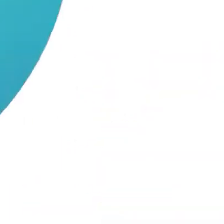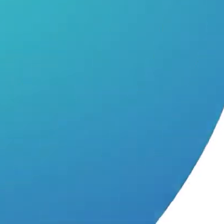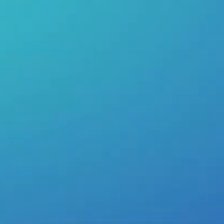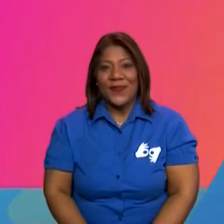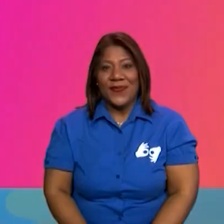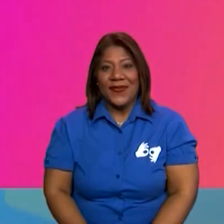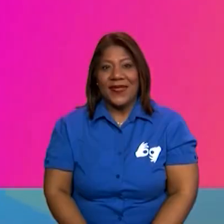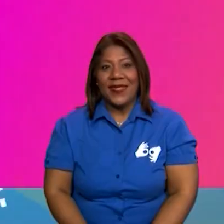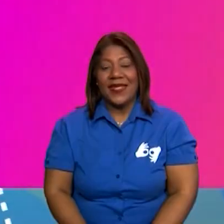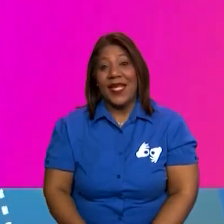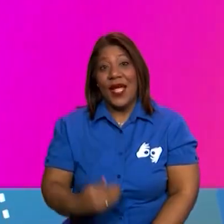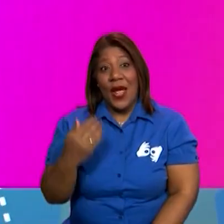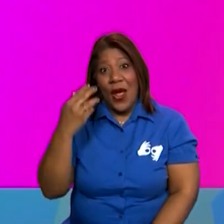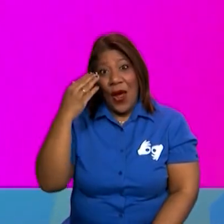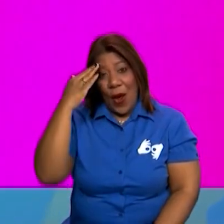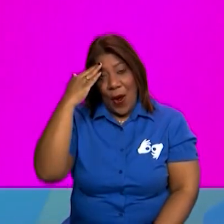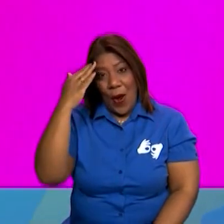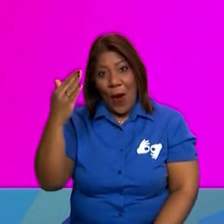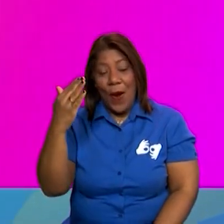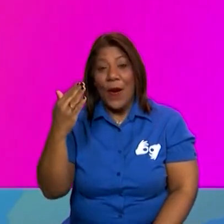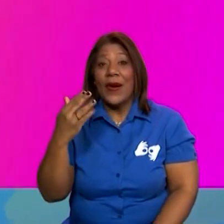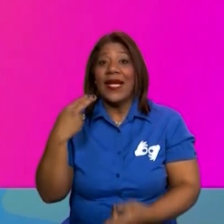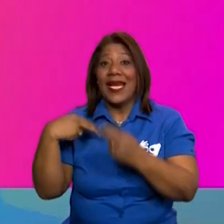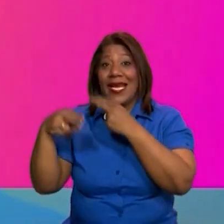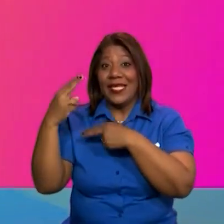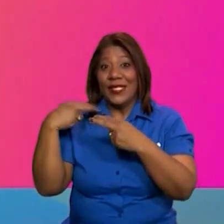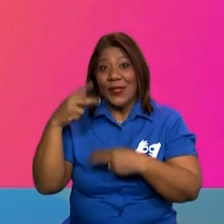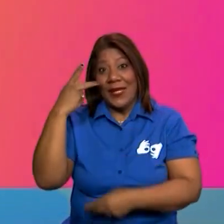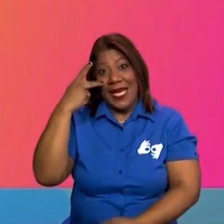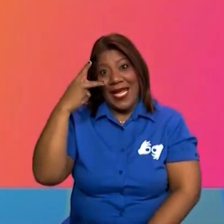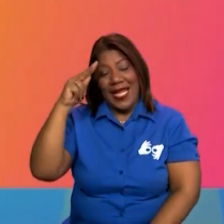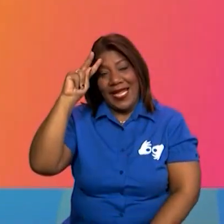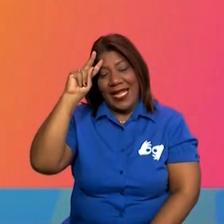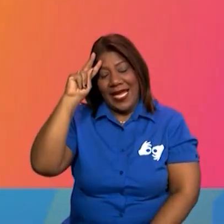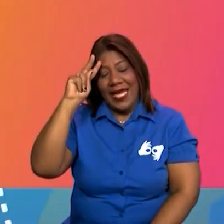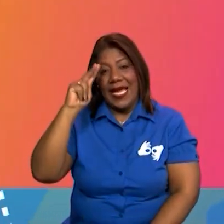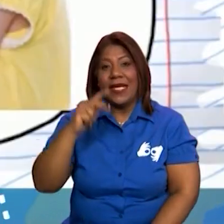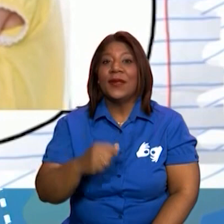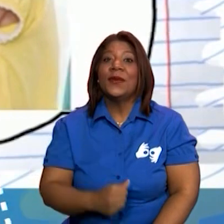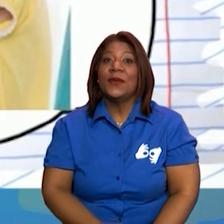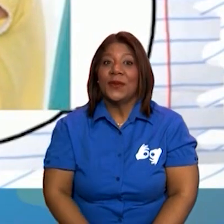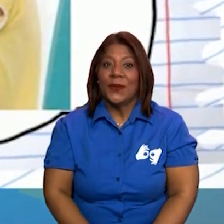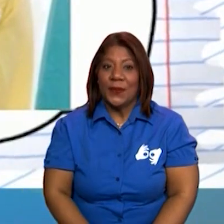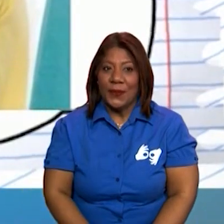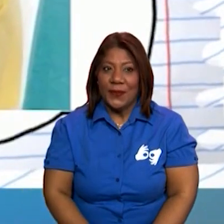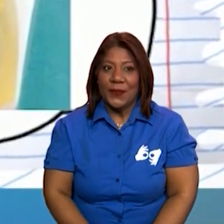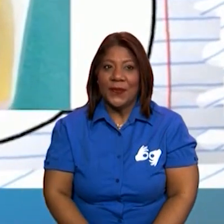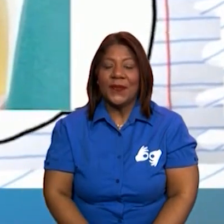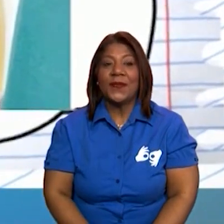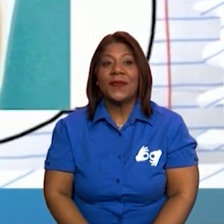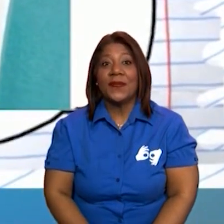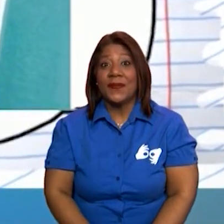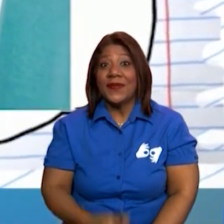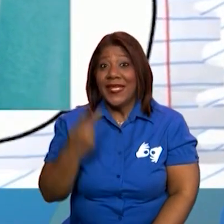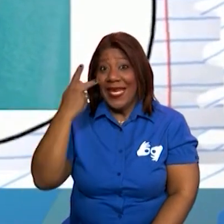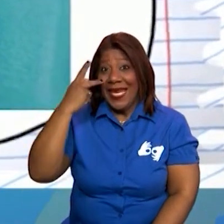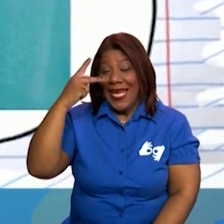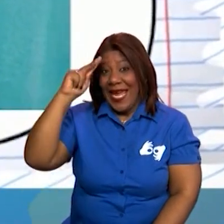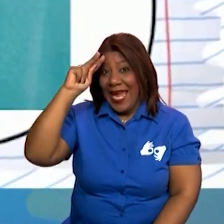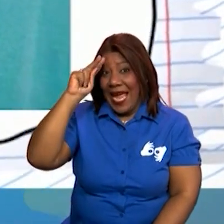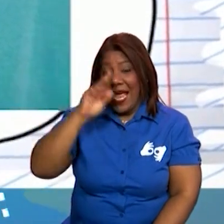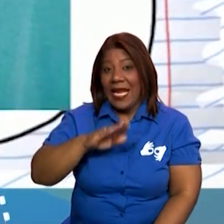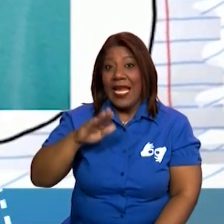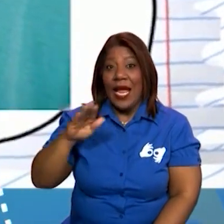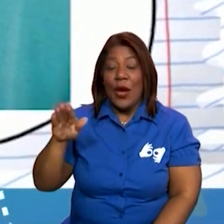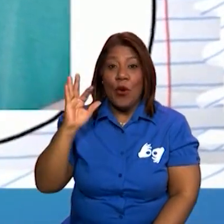Hola, chicos. Vamos a escuchar la historia de Carla, autor anónimo. Carla es una niña